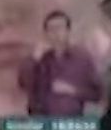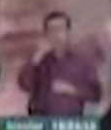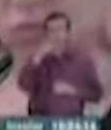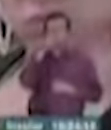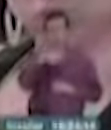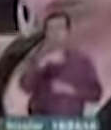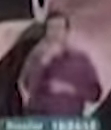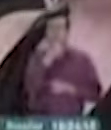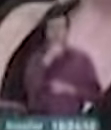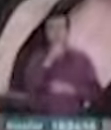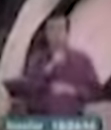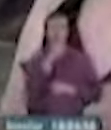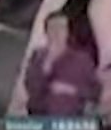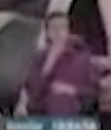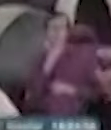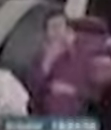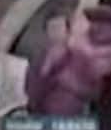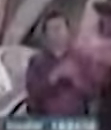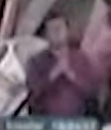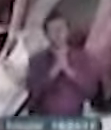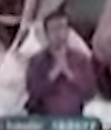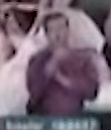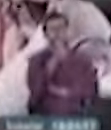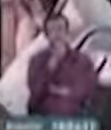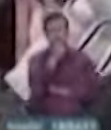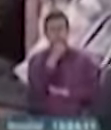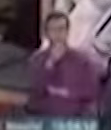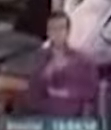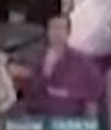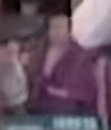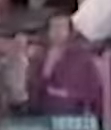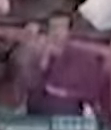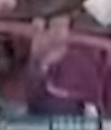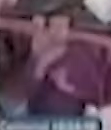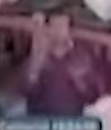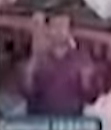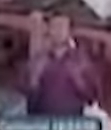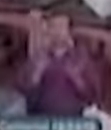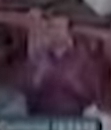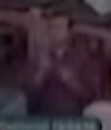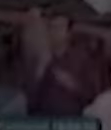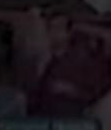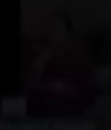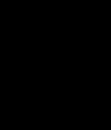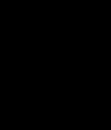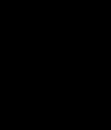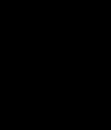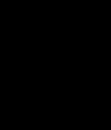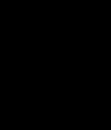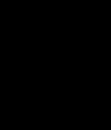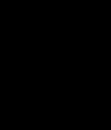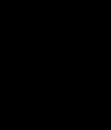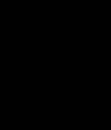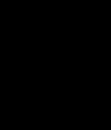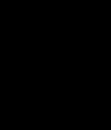mencionada periodista de Teleamazonas para solicitarle una entrevista. Sin embargo, su respuesta fue negativa.